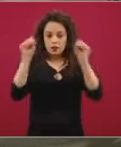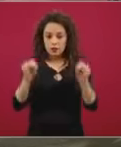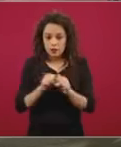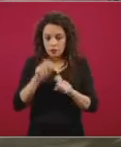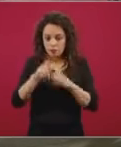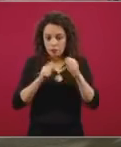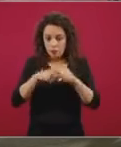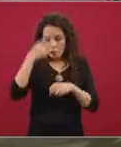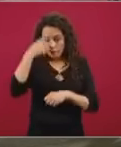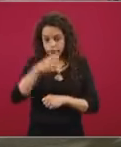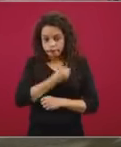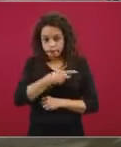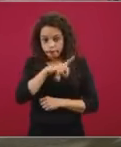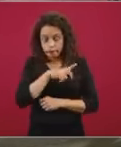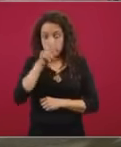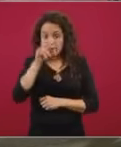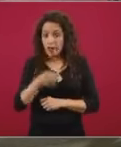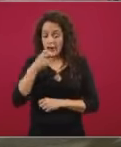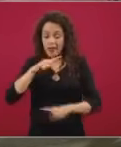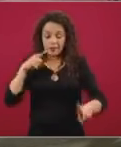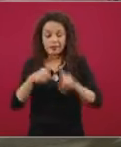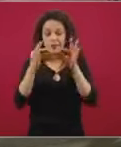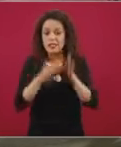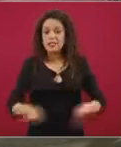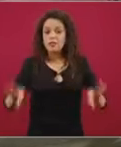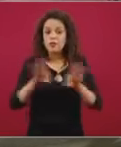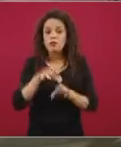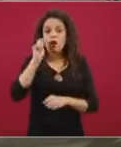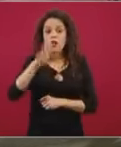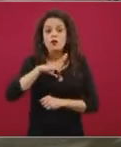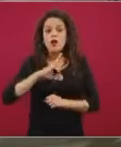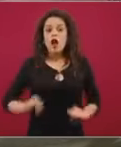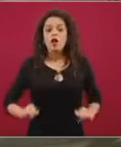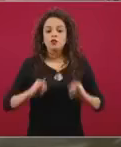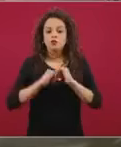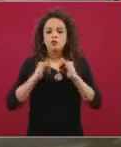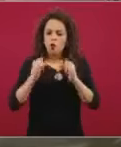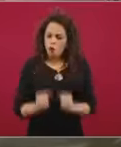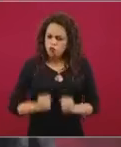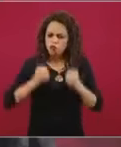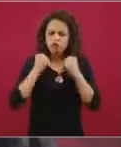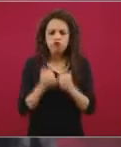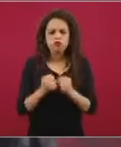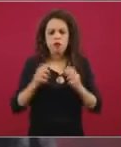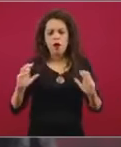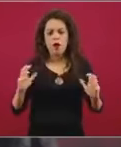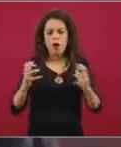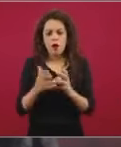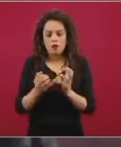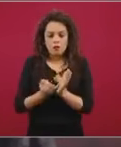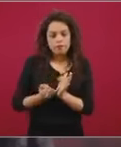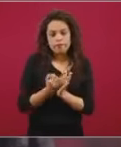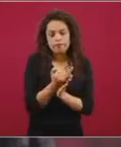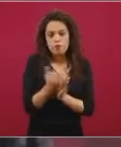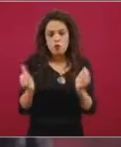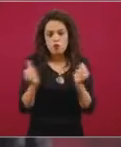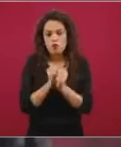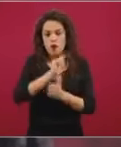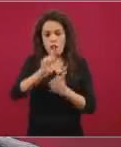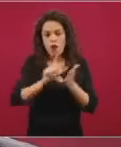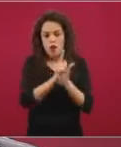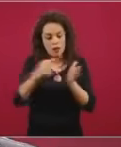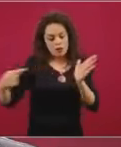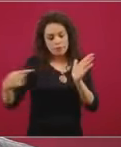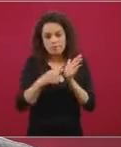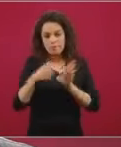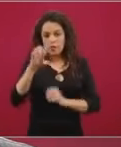para esto. Es importantísimo que exista una institución robusta que actúa con base en la ley, con base en la